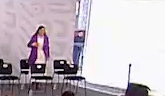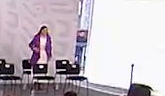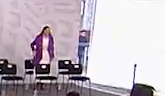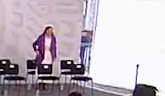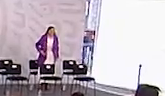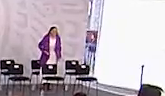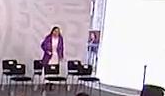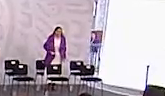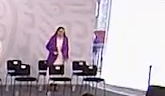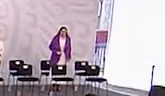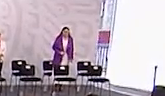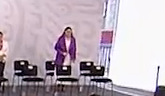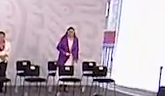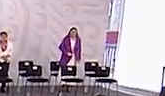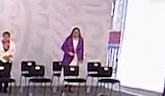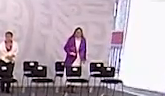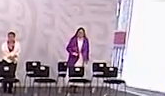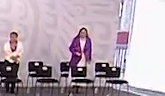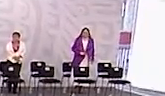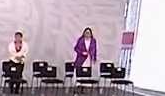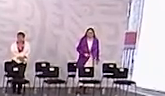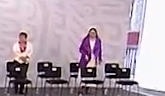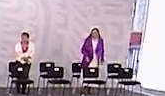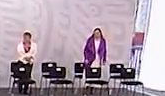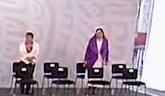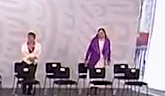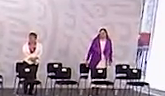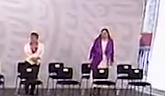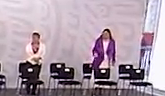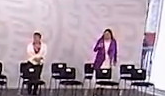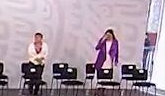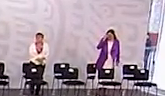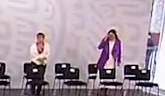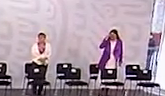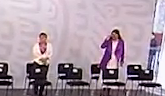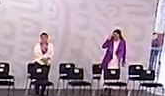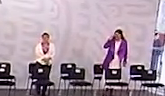del estado de Michoacán, este estado